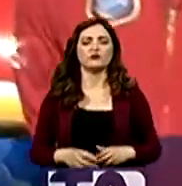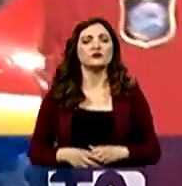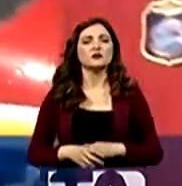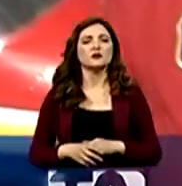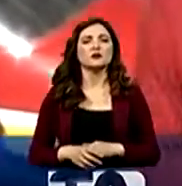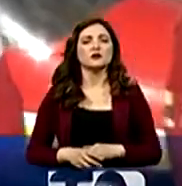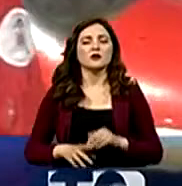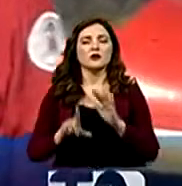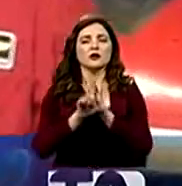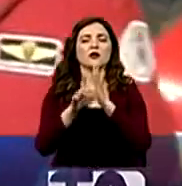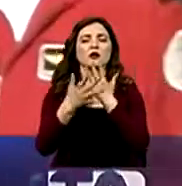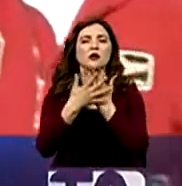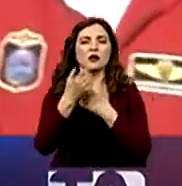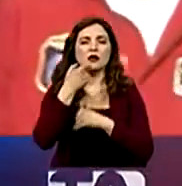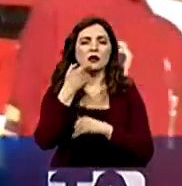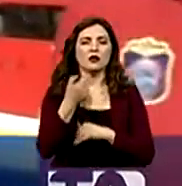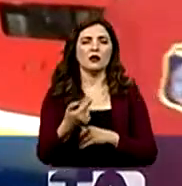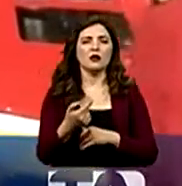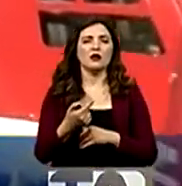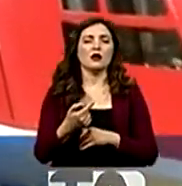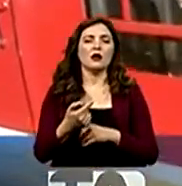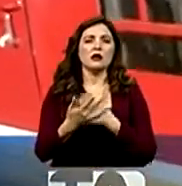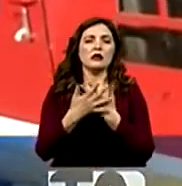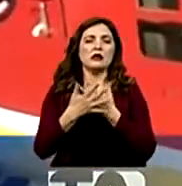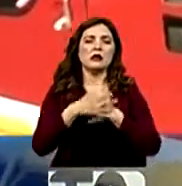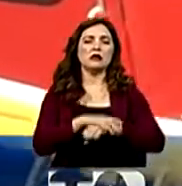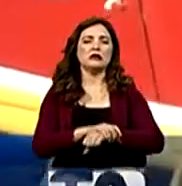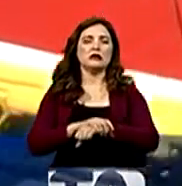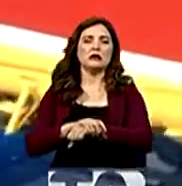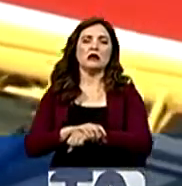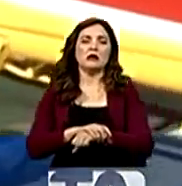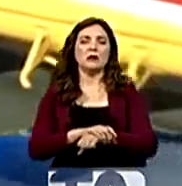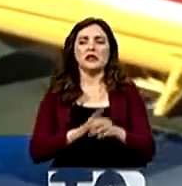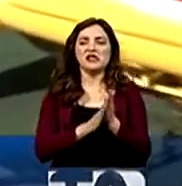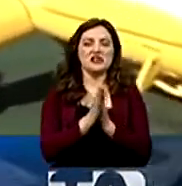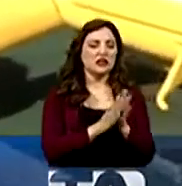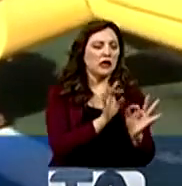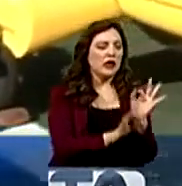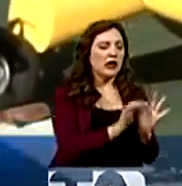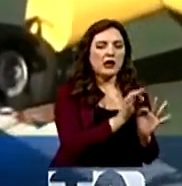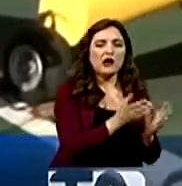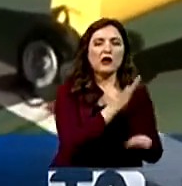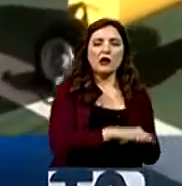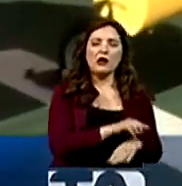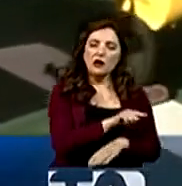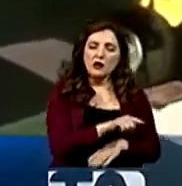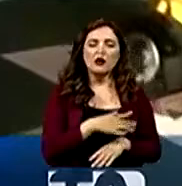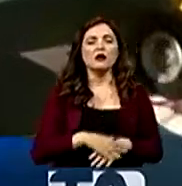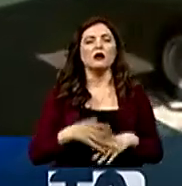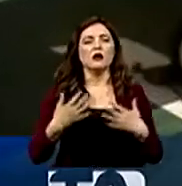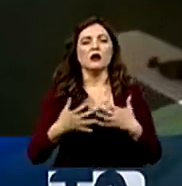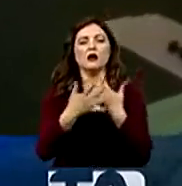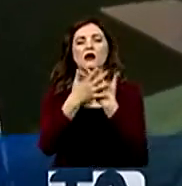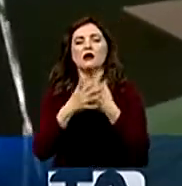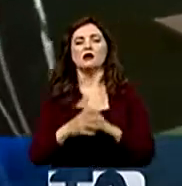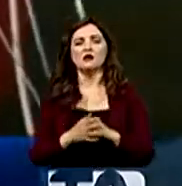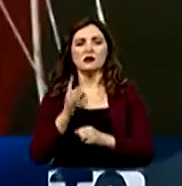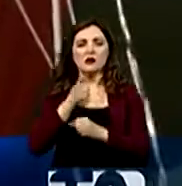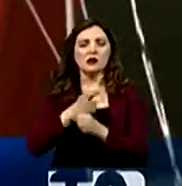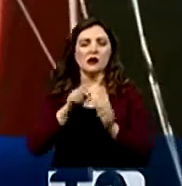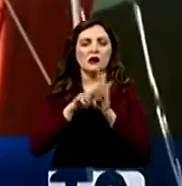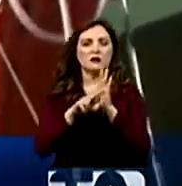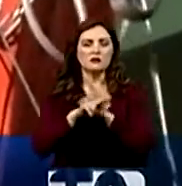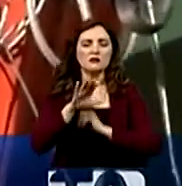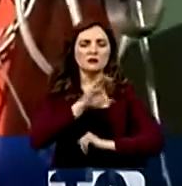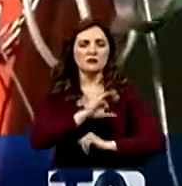Código Orgánico Integral Penal establece una pena de prisión para aquellos que provocan incendios forestales, así también como las ordenanzas metropolitanas, con la finalidad de